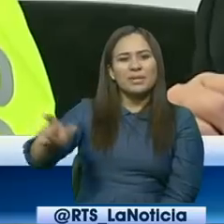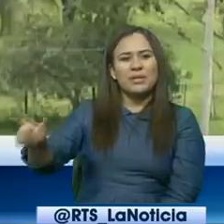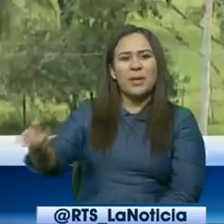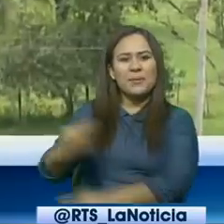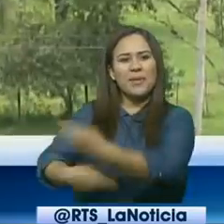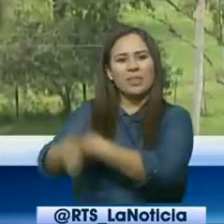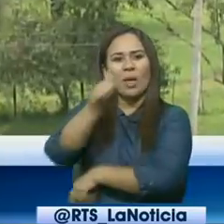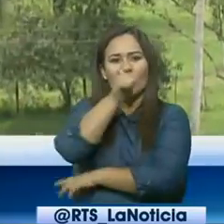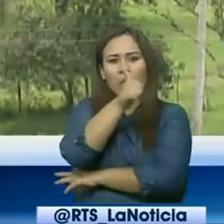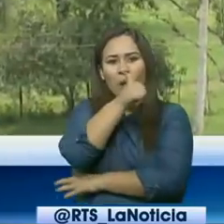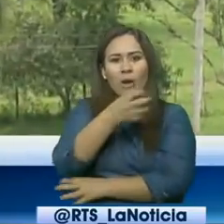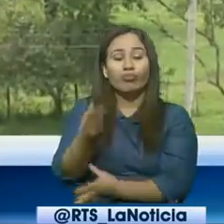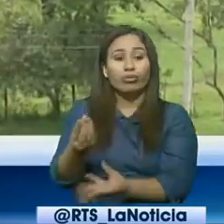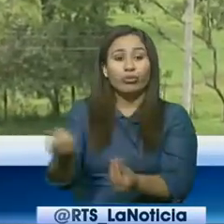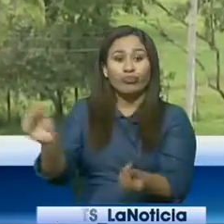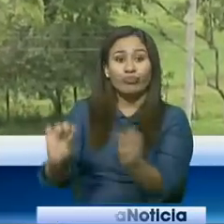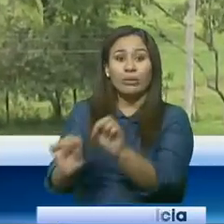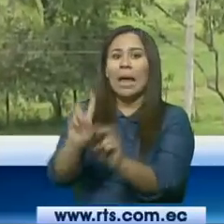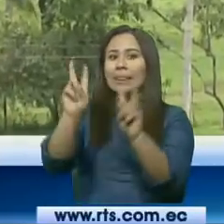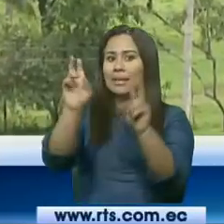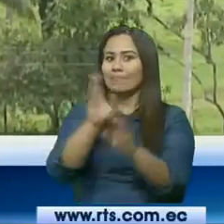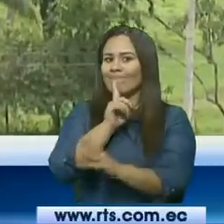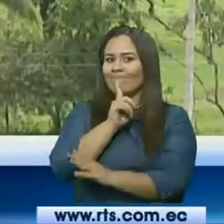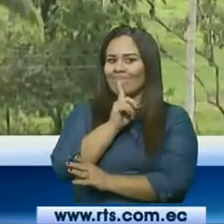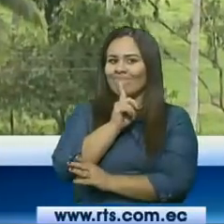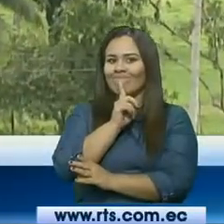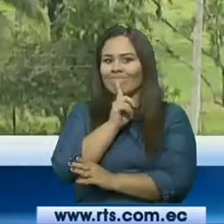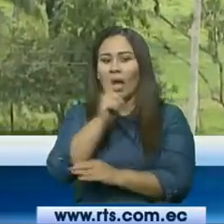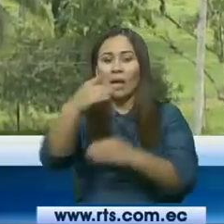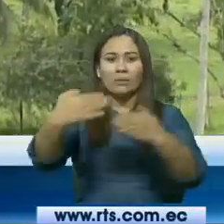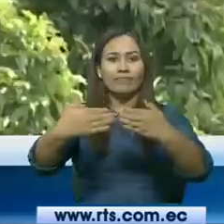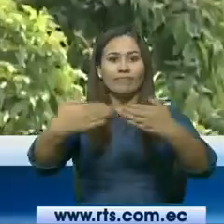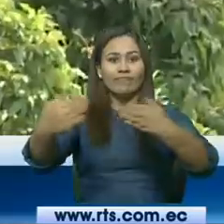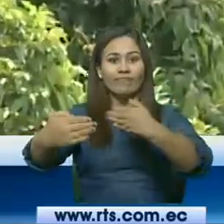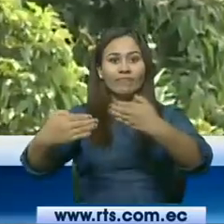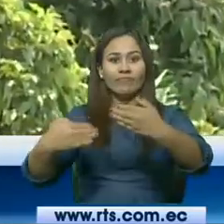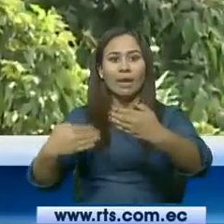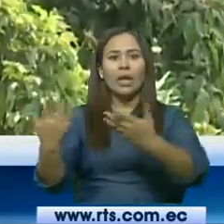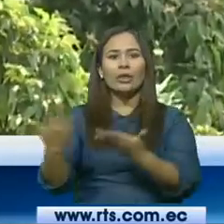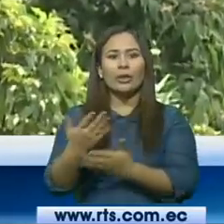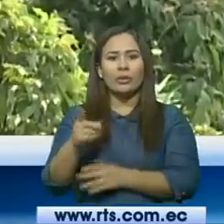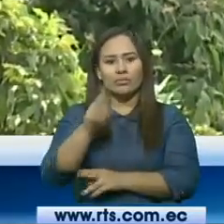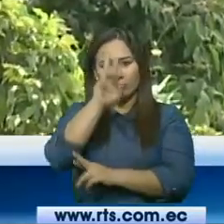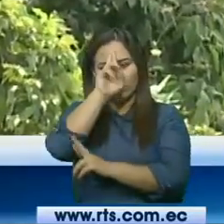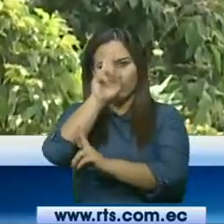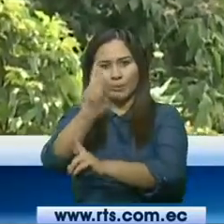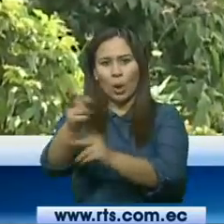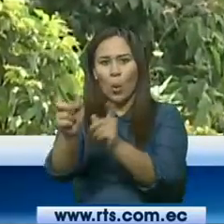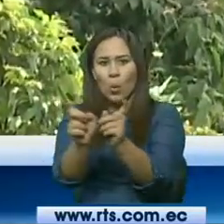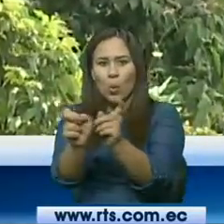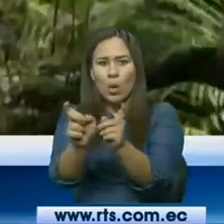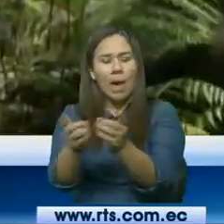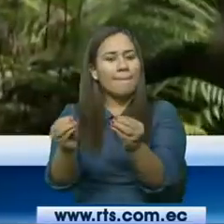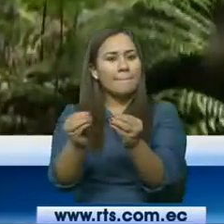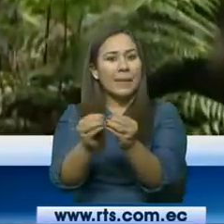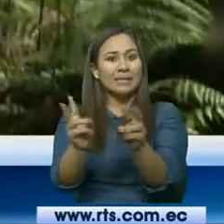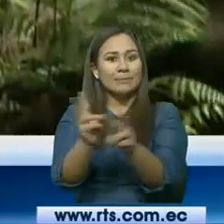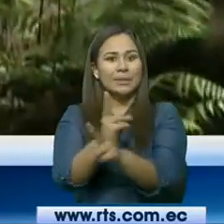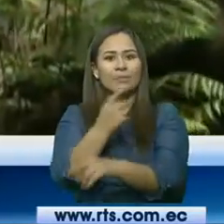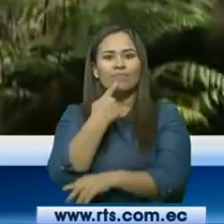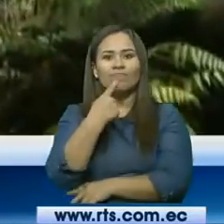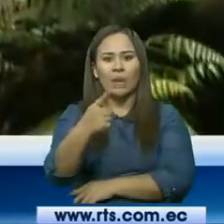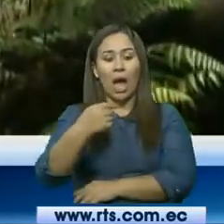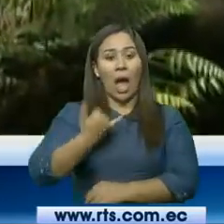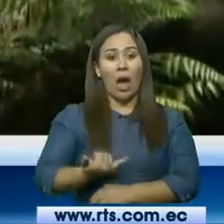por lo delicado el tema que se vive en la frontera especialmente en la zona del pan se ha conformado un mando unificado entre la